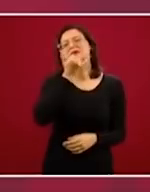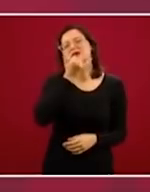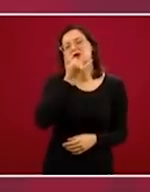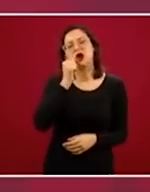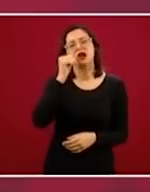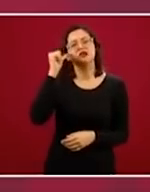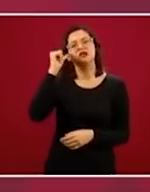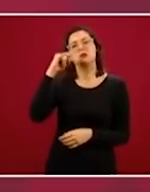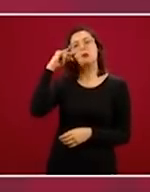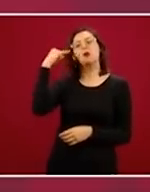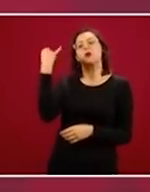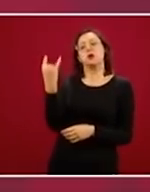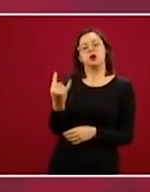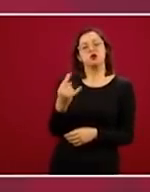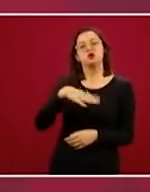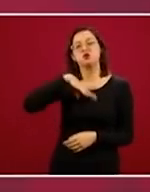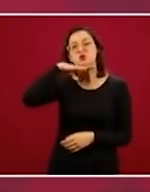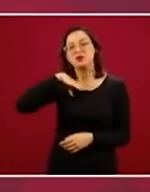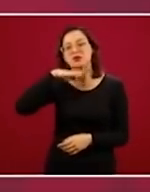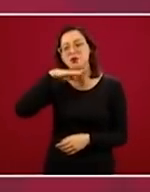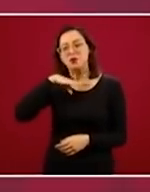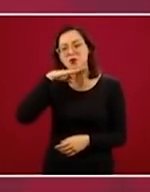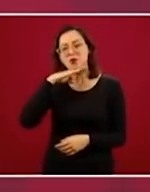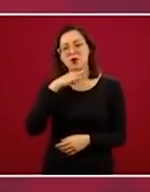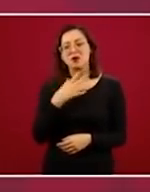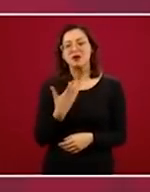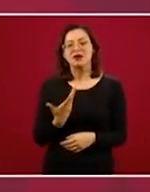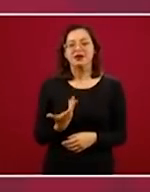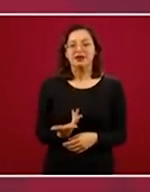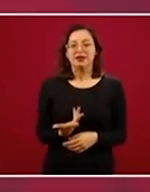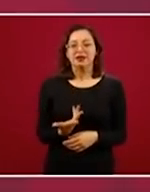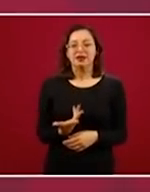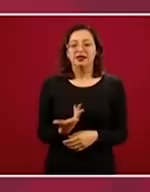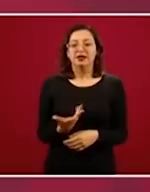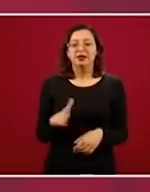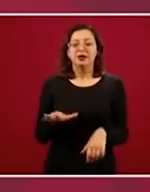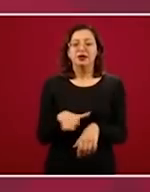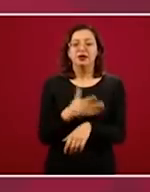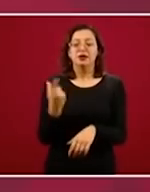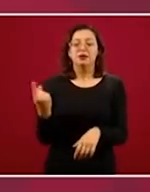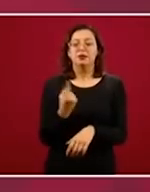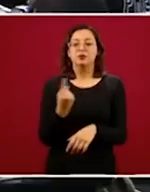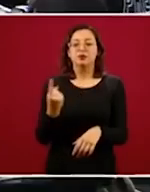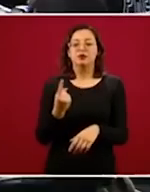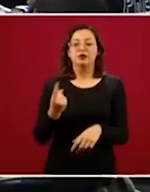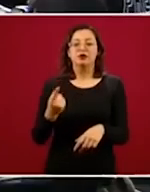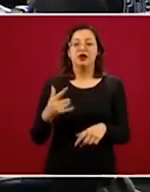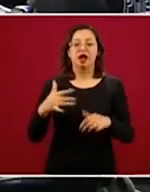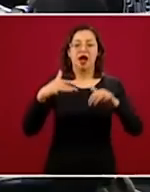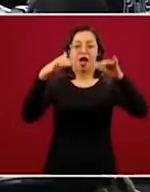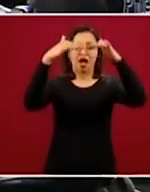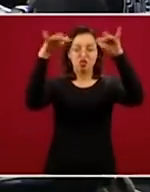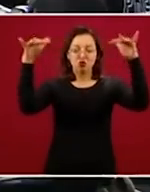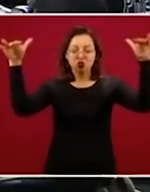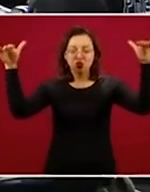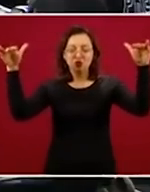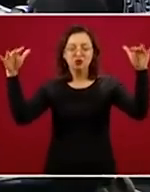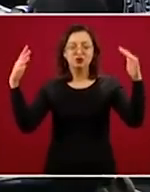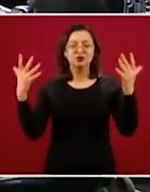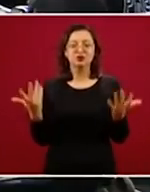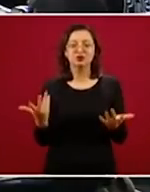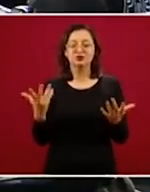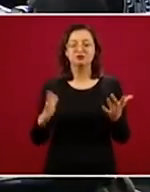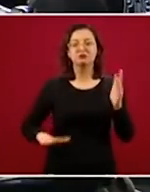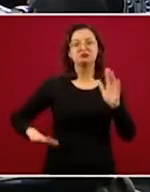que ustedes por qué los adultos se estaban haciendo